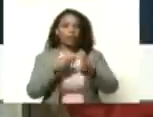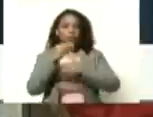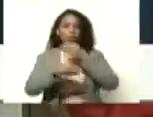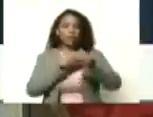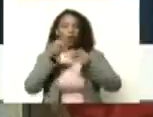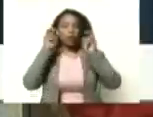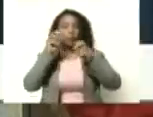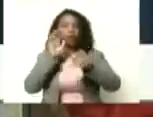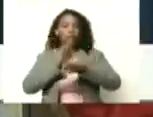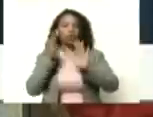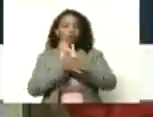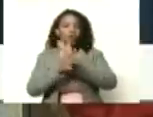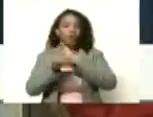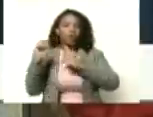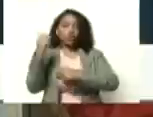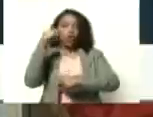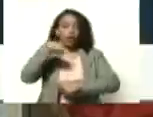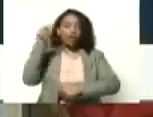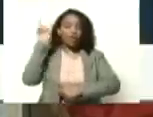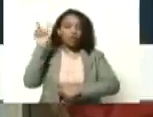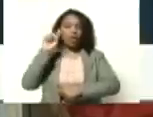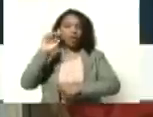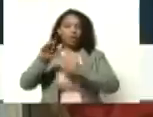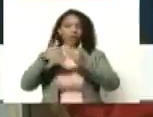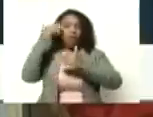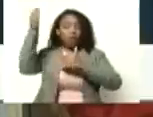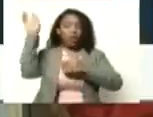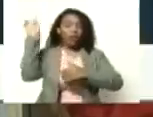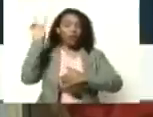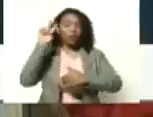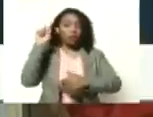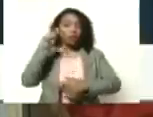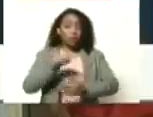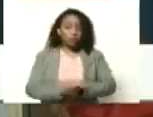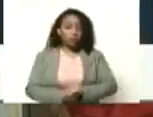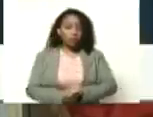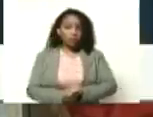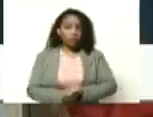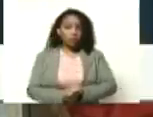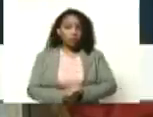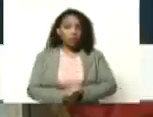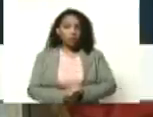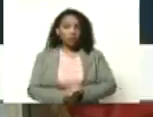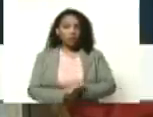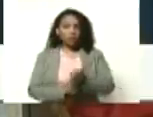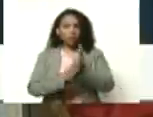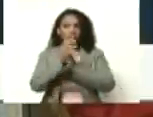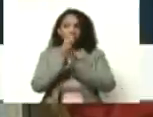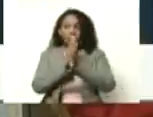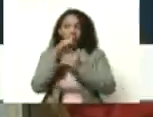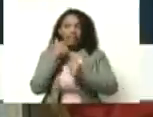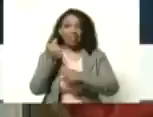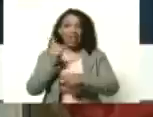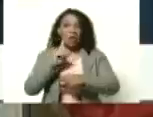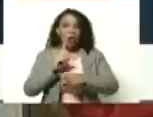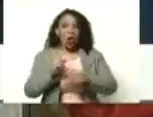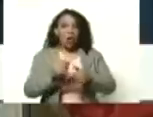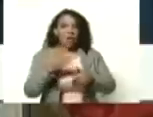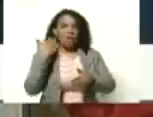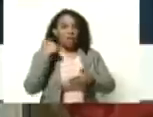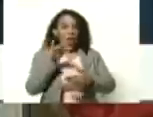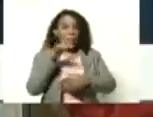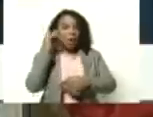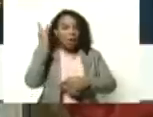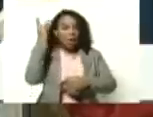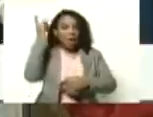esto no sólo en venezuela sino fuera de venezuela y se frotaban las manos y decían no vamos a presentar este caso